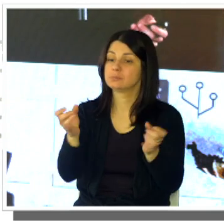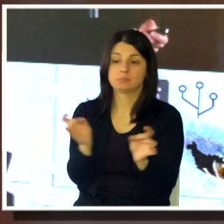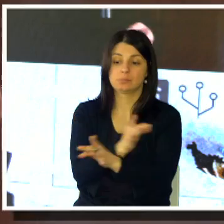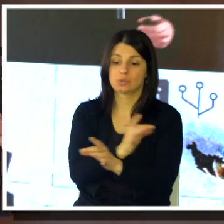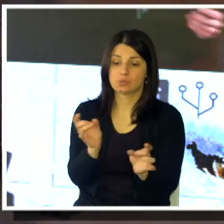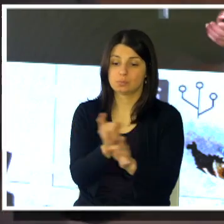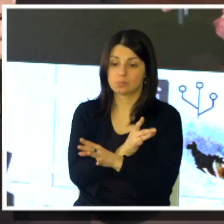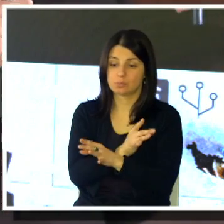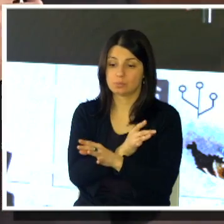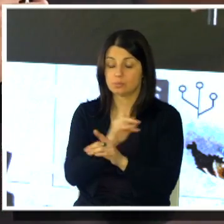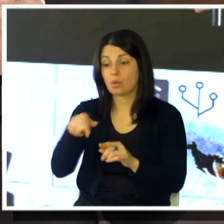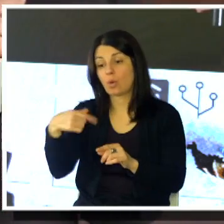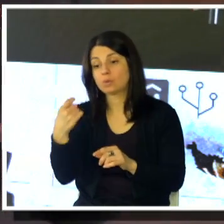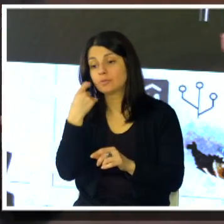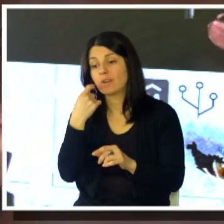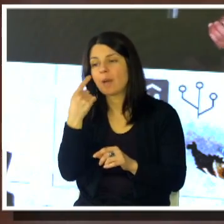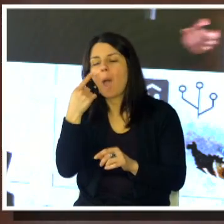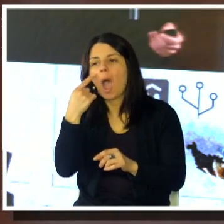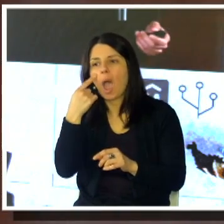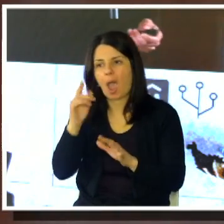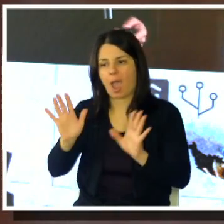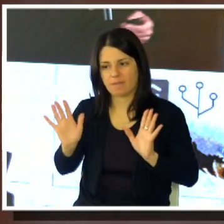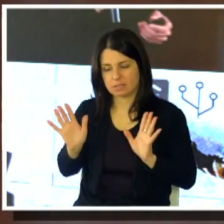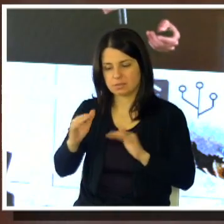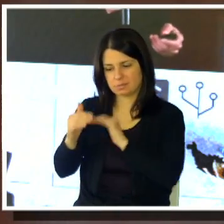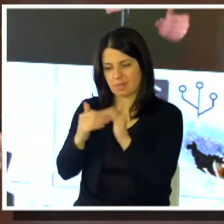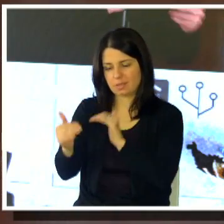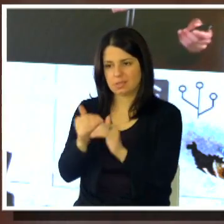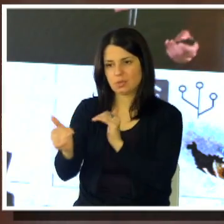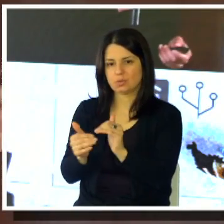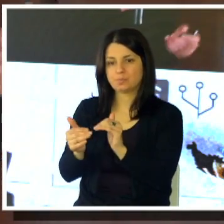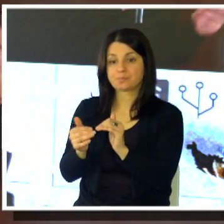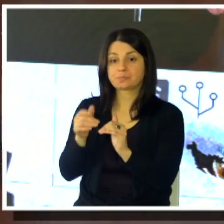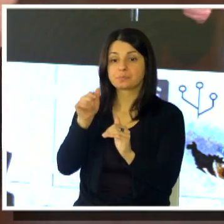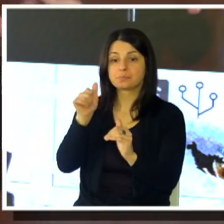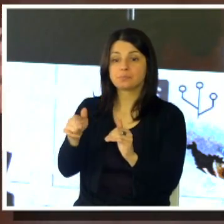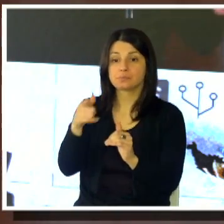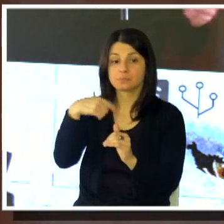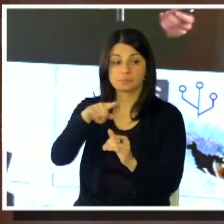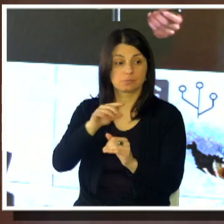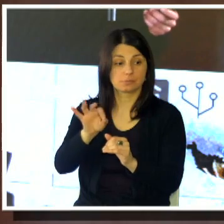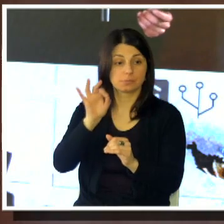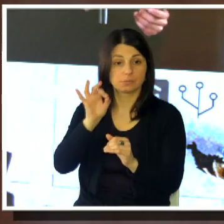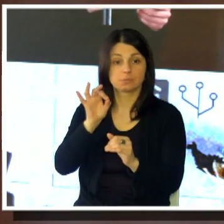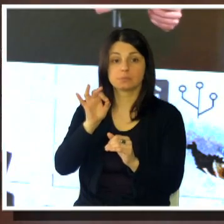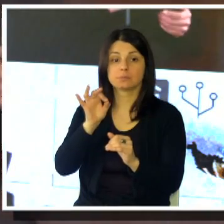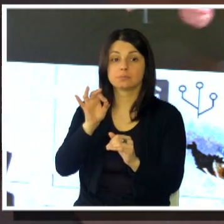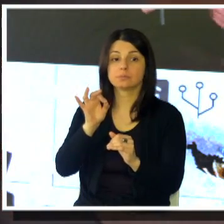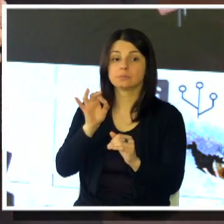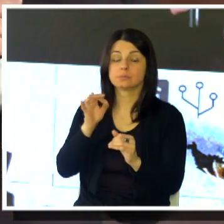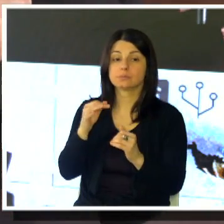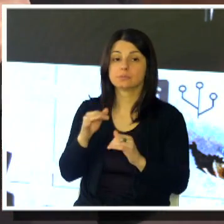están en producción y otros que todavía se están probando y están más en desarrollo. En esto nosotros elegimos según